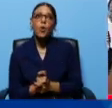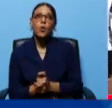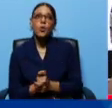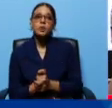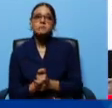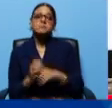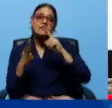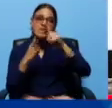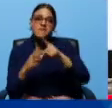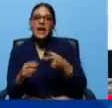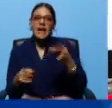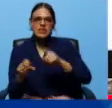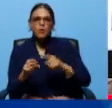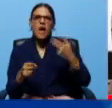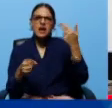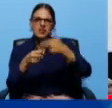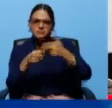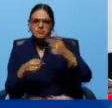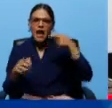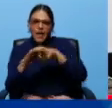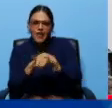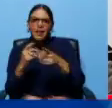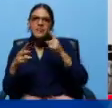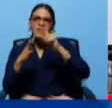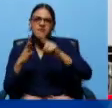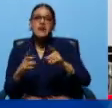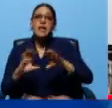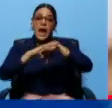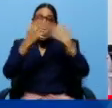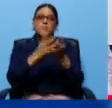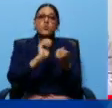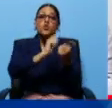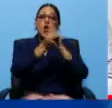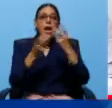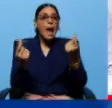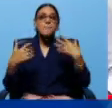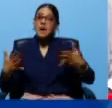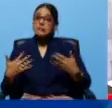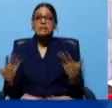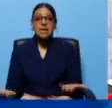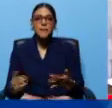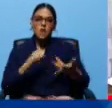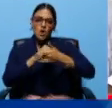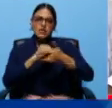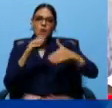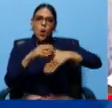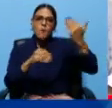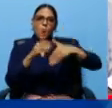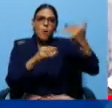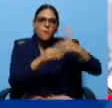hidrógeno, la energía de hidrógeno. El mundo está cambiando aceleradamente. La tecnología.